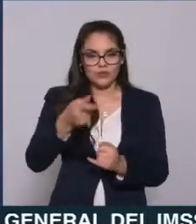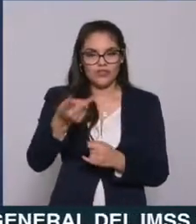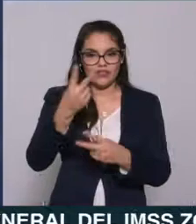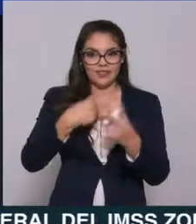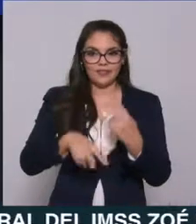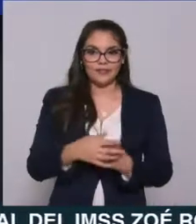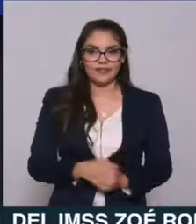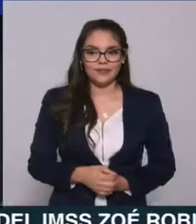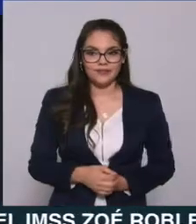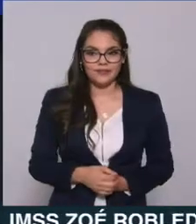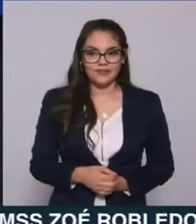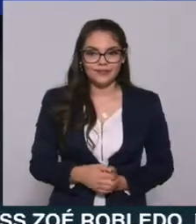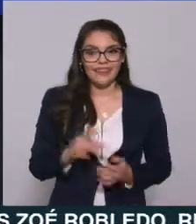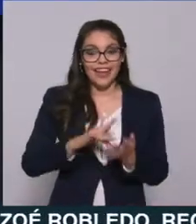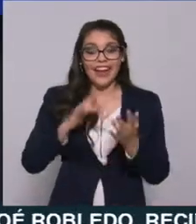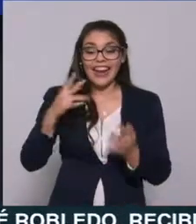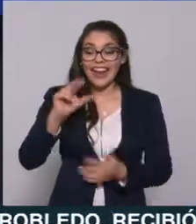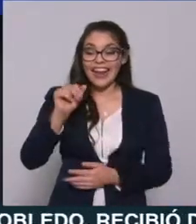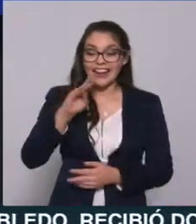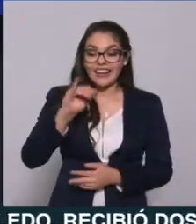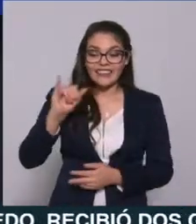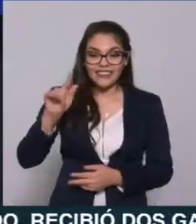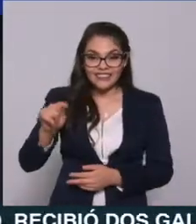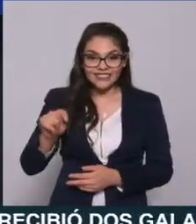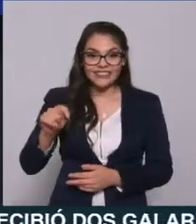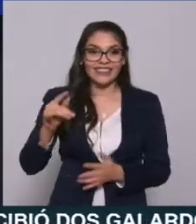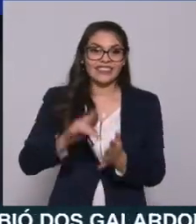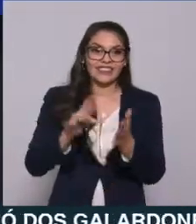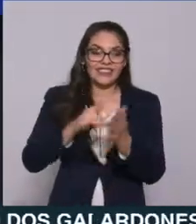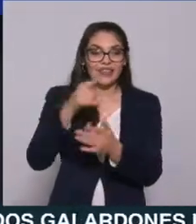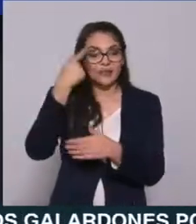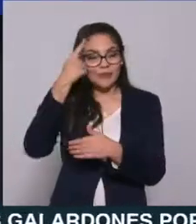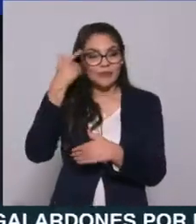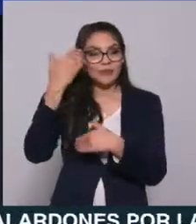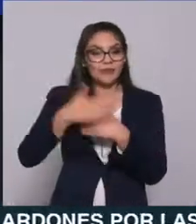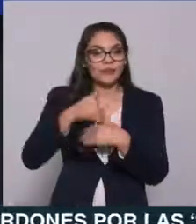Gracias, Gracias, Good consejero. Rabbit. Gracias, También gracias, Nos vemos amigo. pronto para Gracias. conocer los resultados, por supuesto.